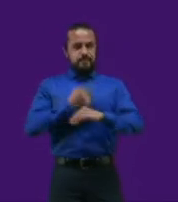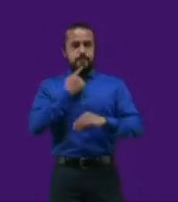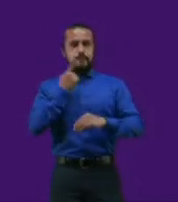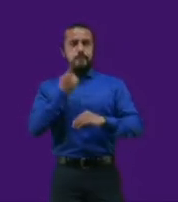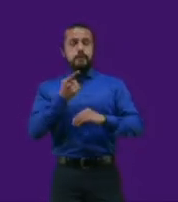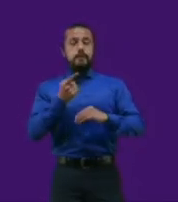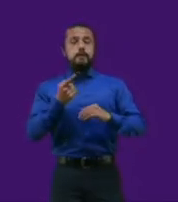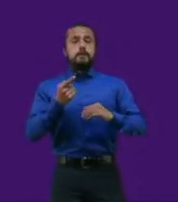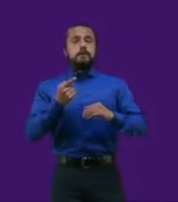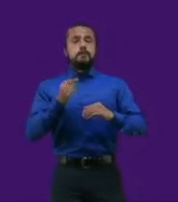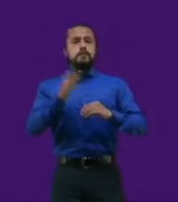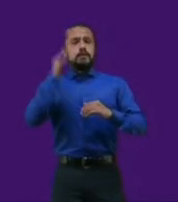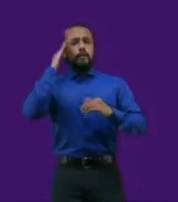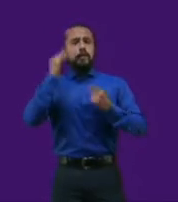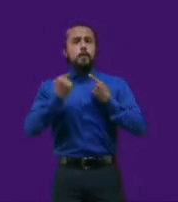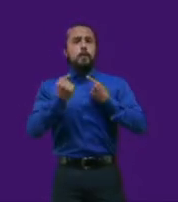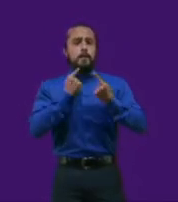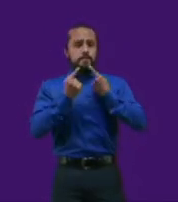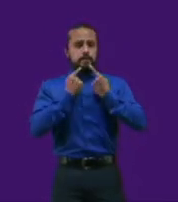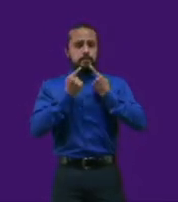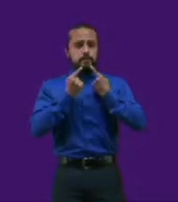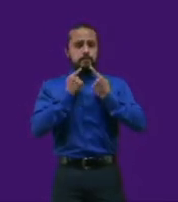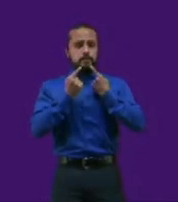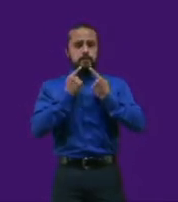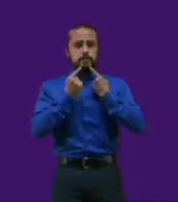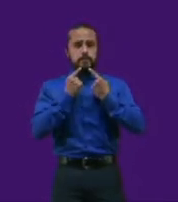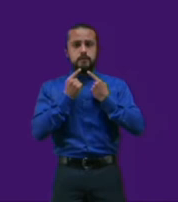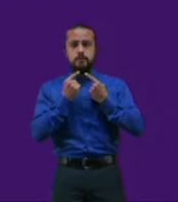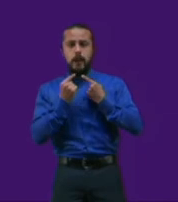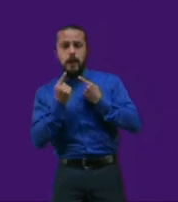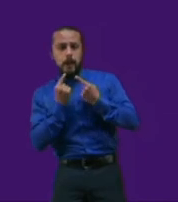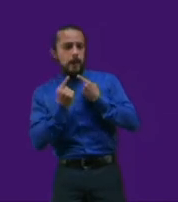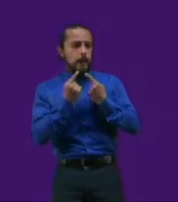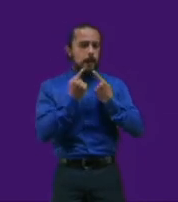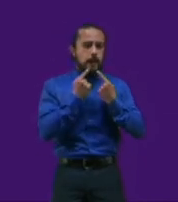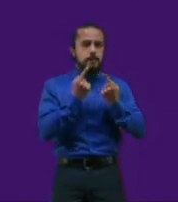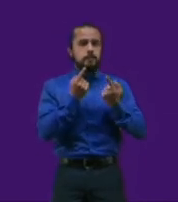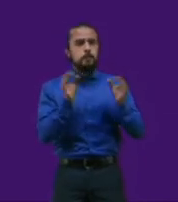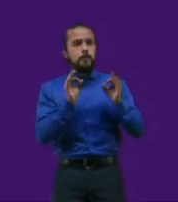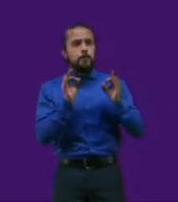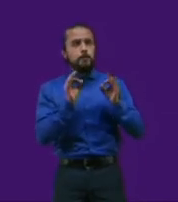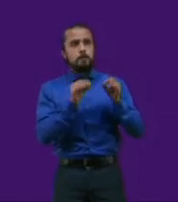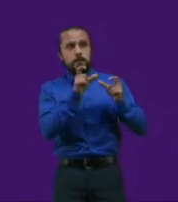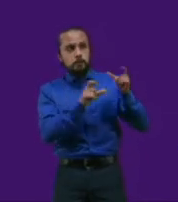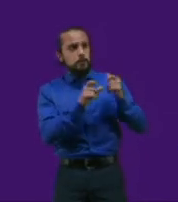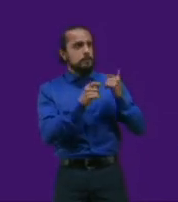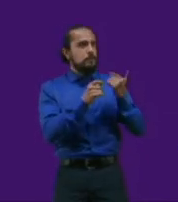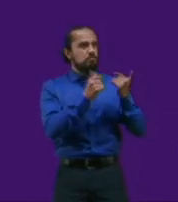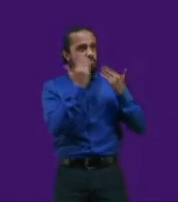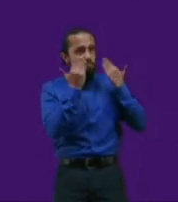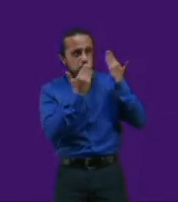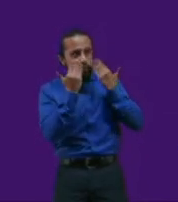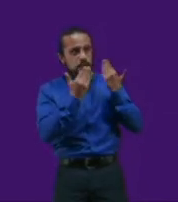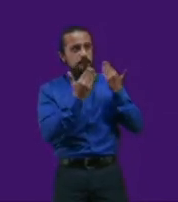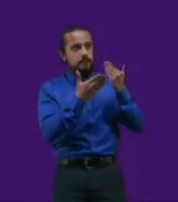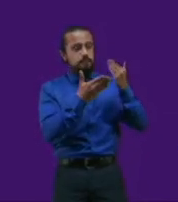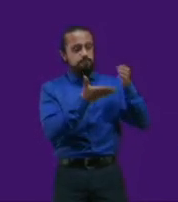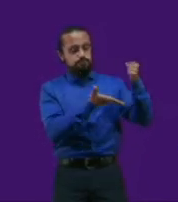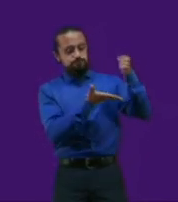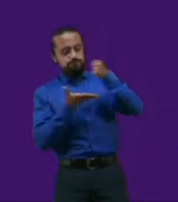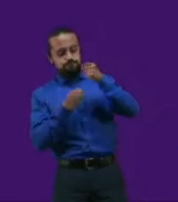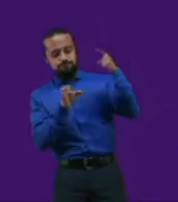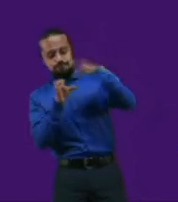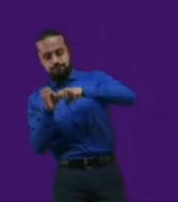las conversaciones que tú tengas de due diligence o digamos que empieces a tener con los inversionistas, eso es más como de intuición,